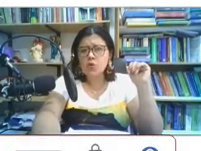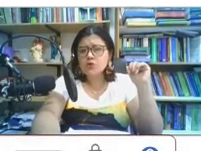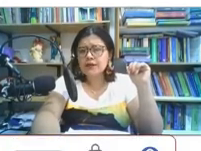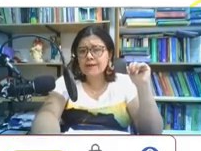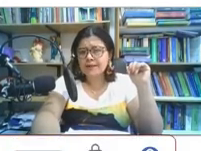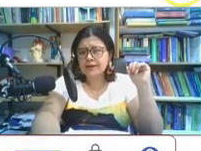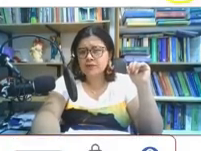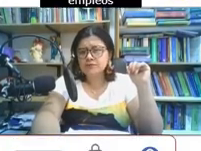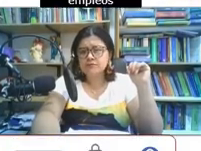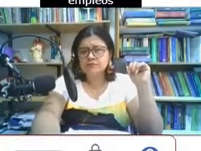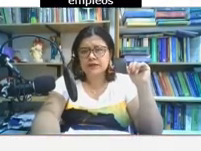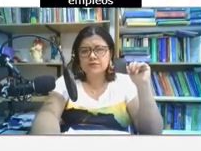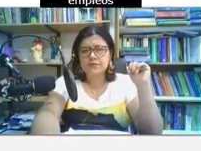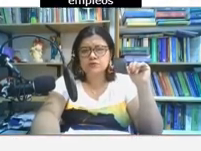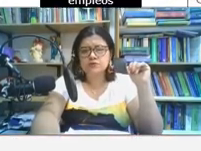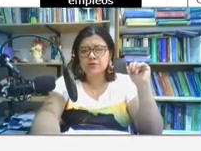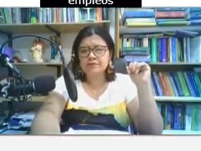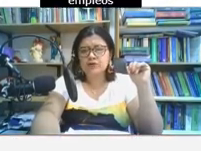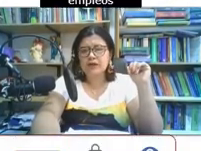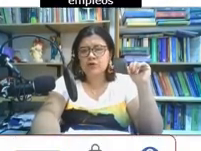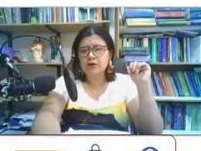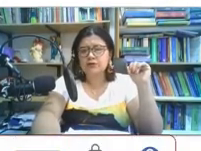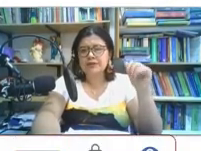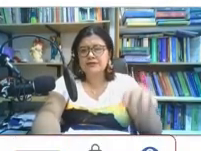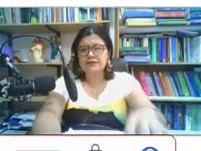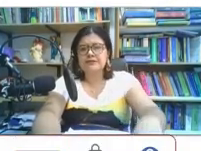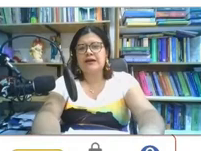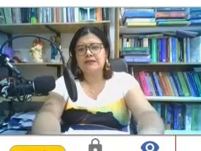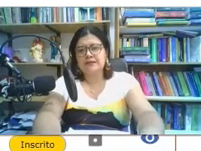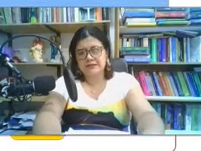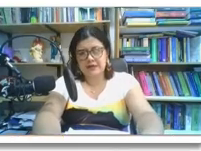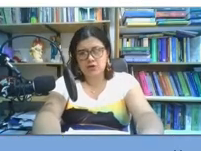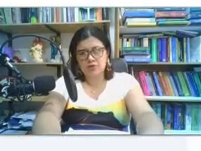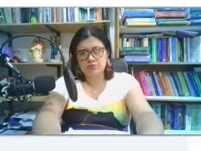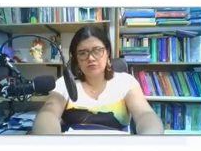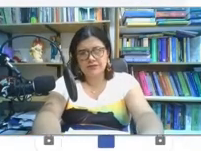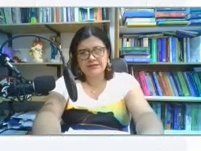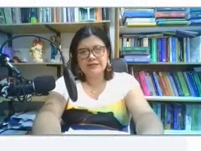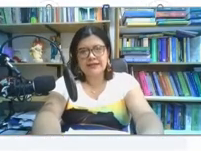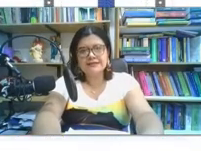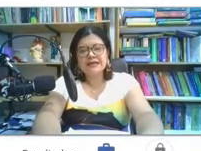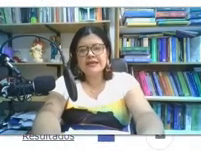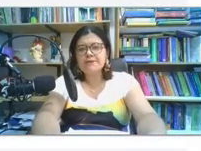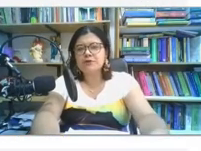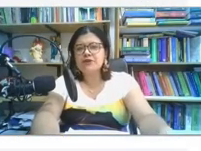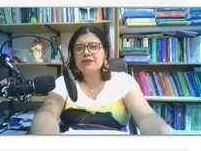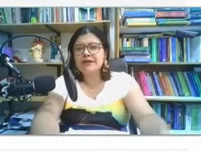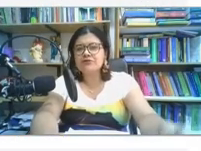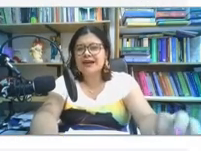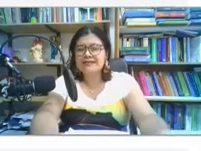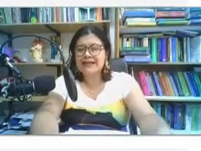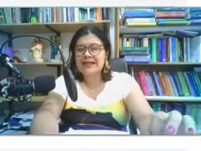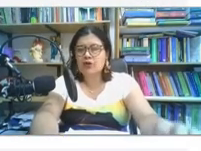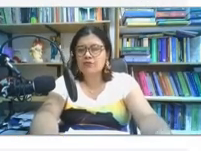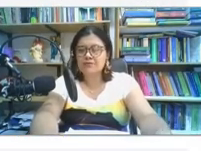un empleo aquí vemos los empleos las convocatorias que ya tengo destinadas y procedemos